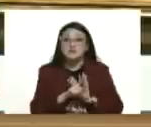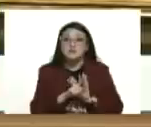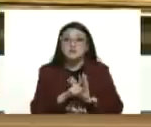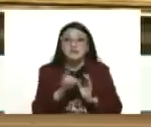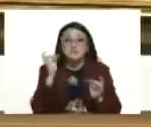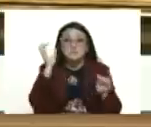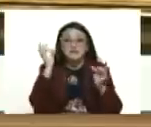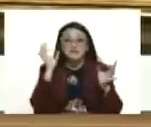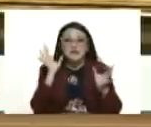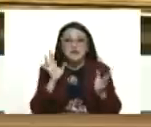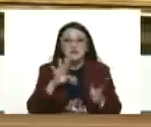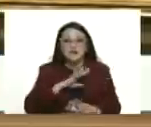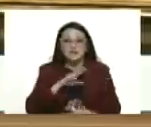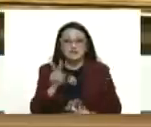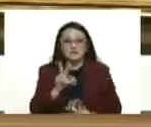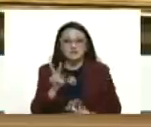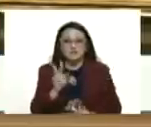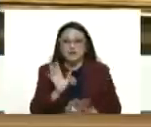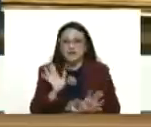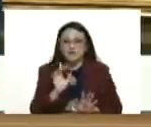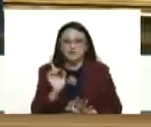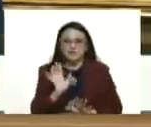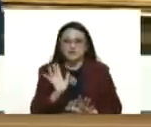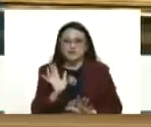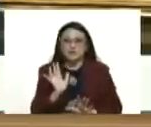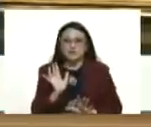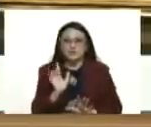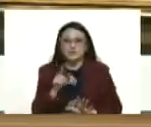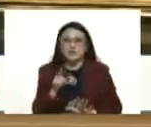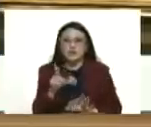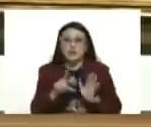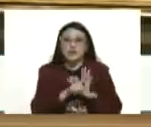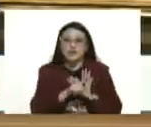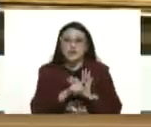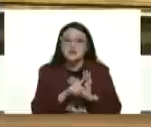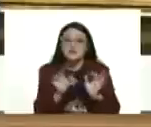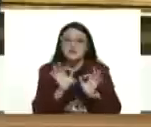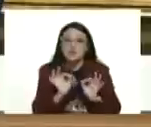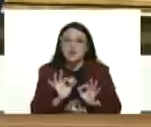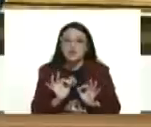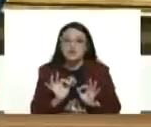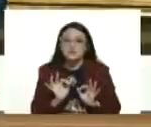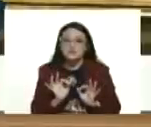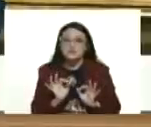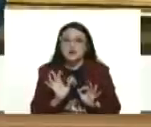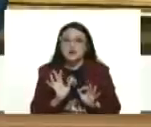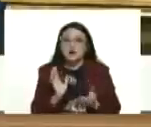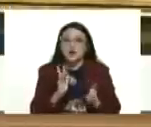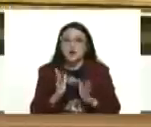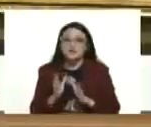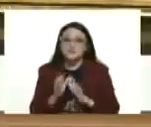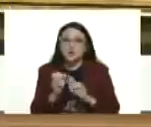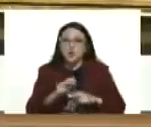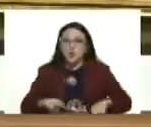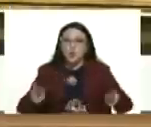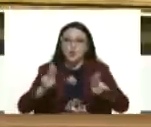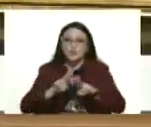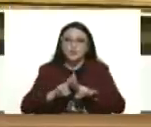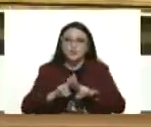draconiana inventada por la República Bolivariana de Venezuela, no. Está basada en una ley modelo elaborada por la Organización de Naciones